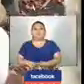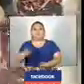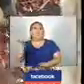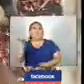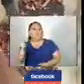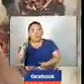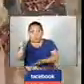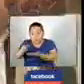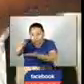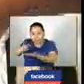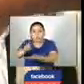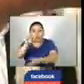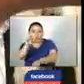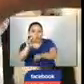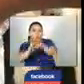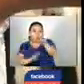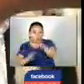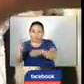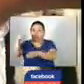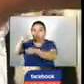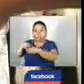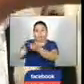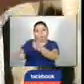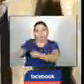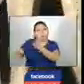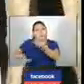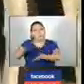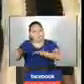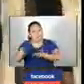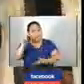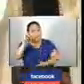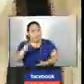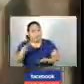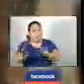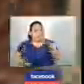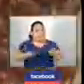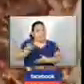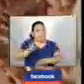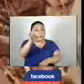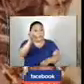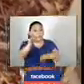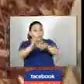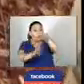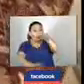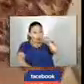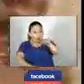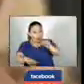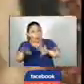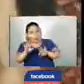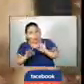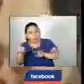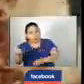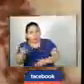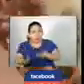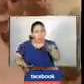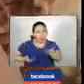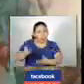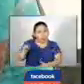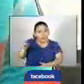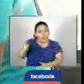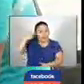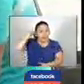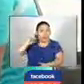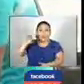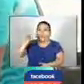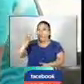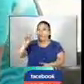$1. Cada vaso con leche de cabra en el centro de San Salvador se comercializa a dólar. Y uno de los vendedores, es decir,